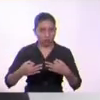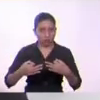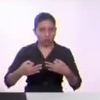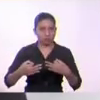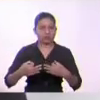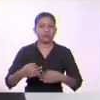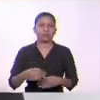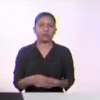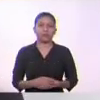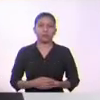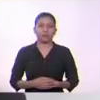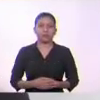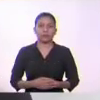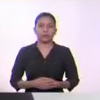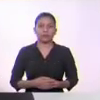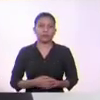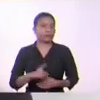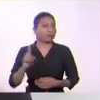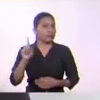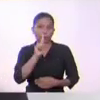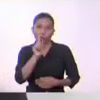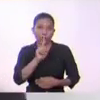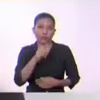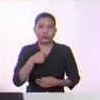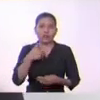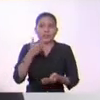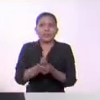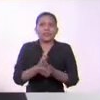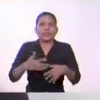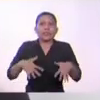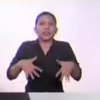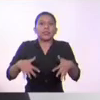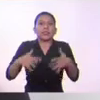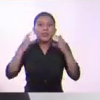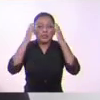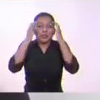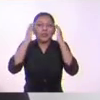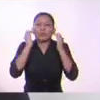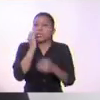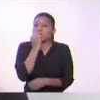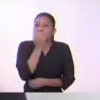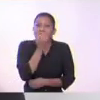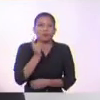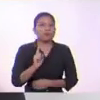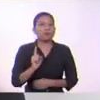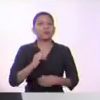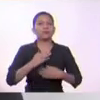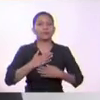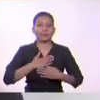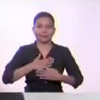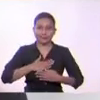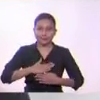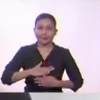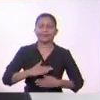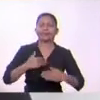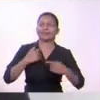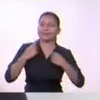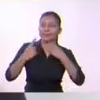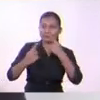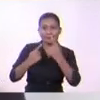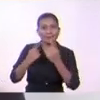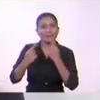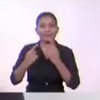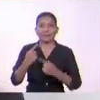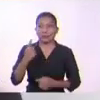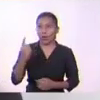formal. Procura no mostrar nervios a la persona a quien te está entrevistando y bríndale